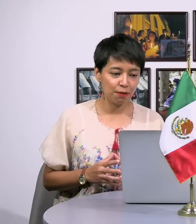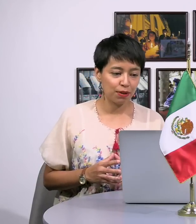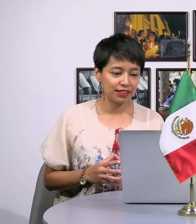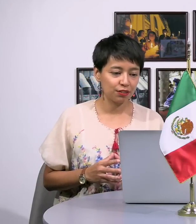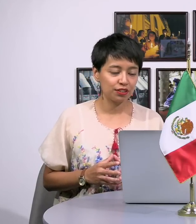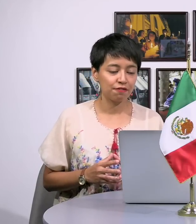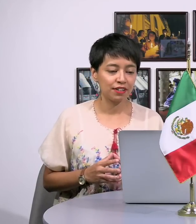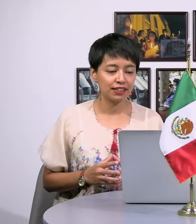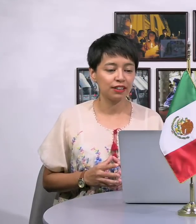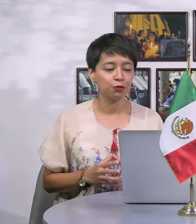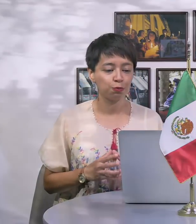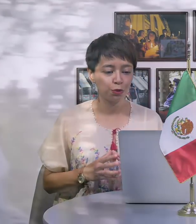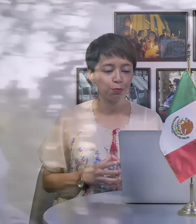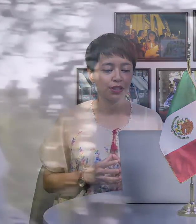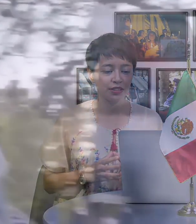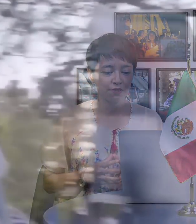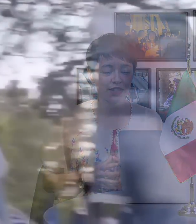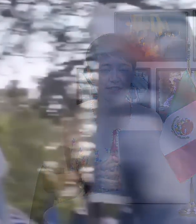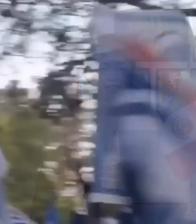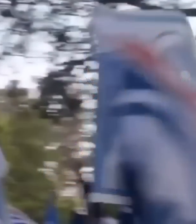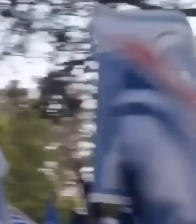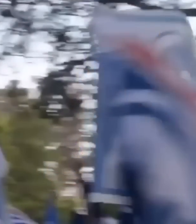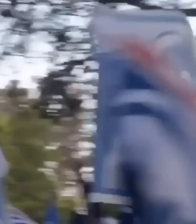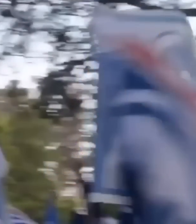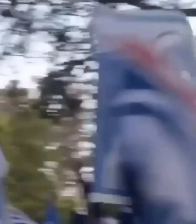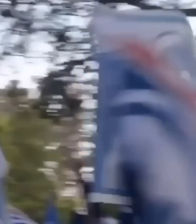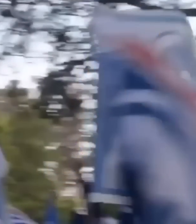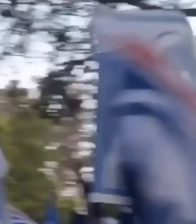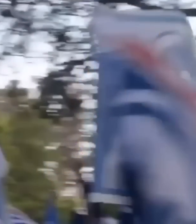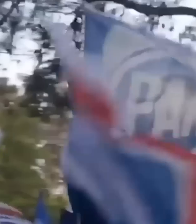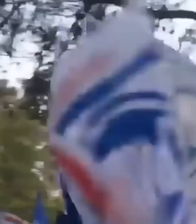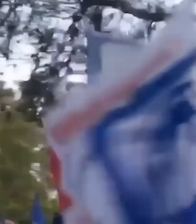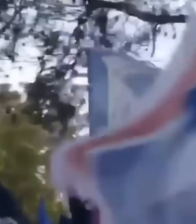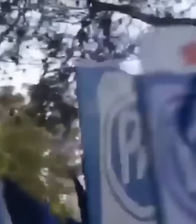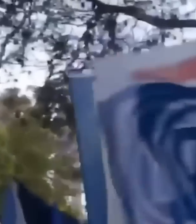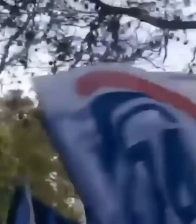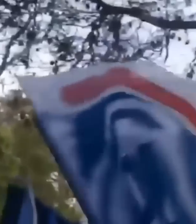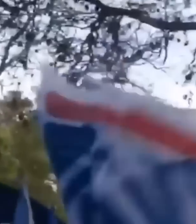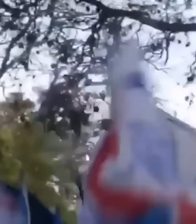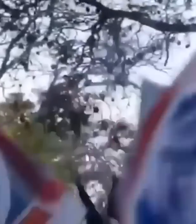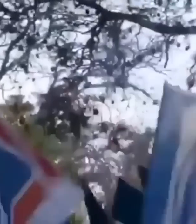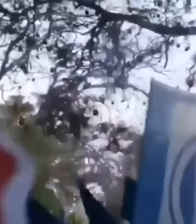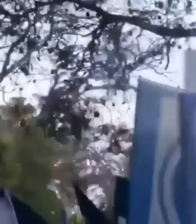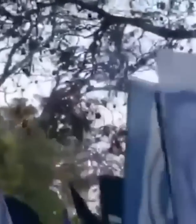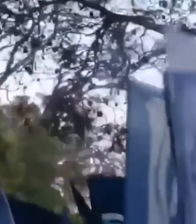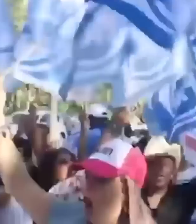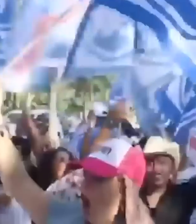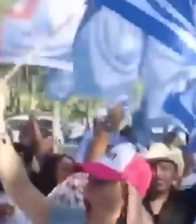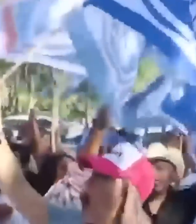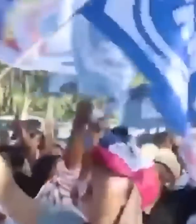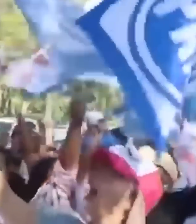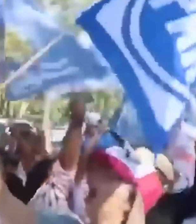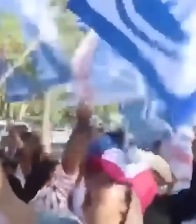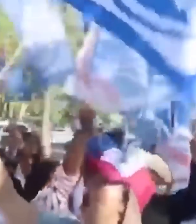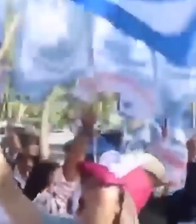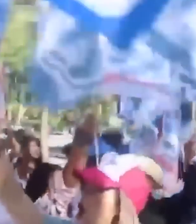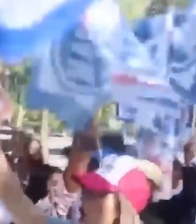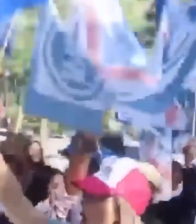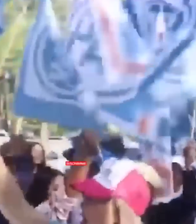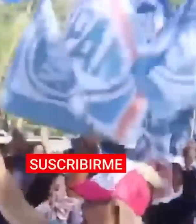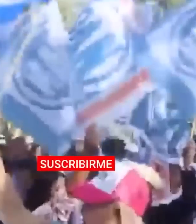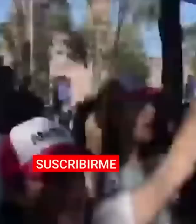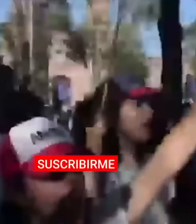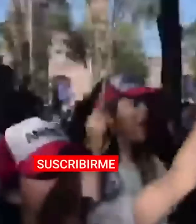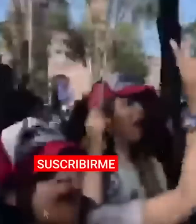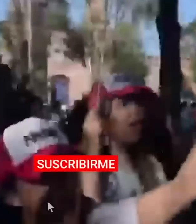toca que cada partido se enfrente a sus propias cifras y a su realidad. En el caso del PAN, deberá prescindir de la estructura priista en